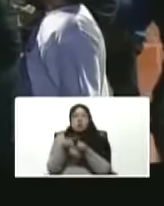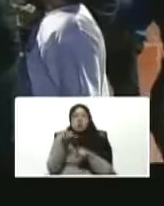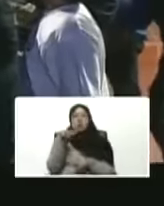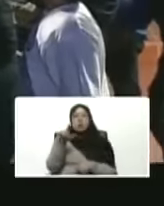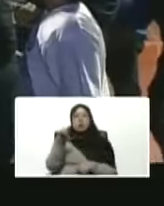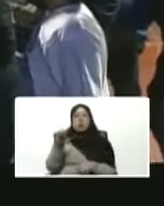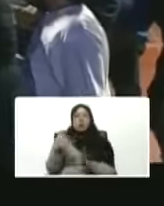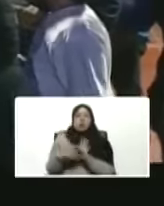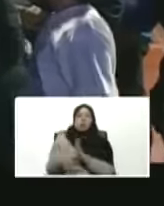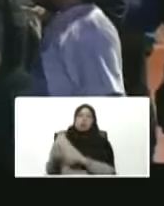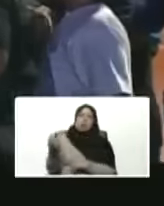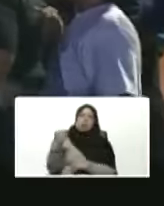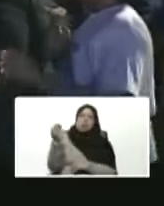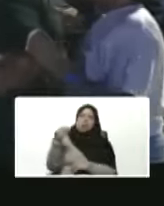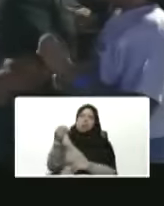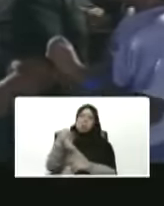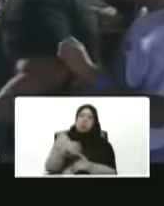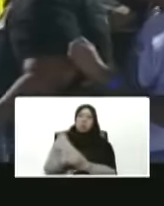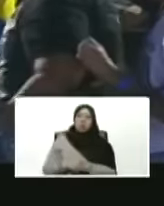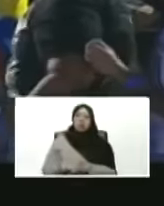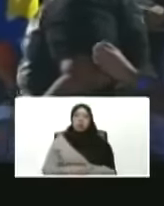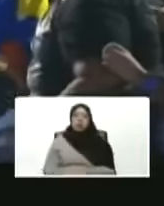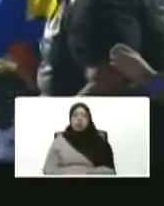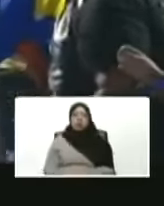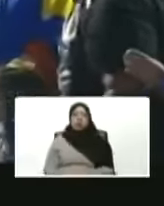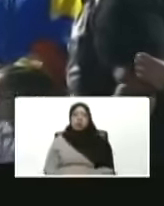a escuchar más.